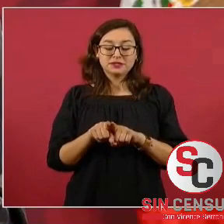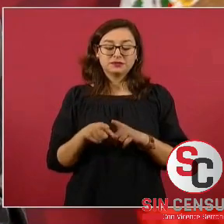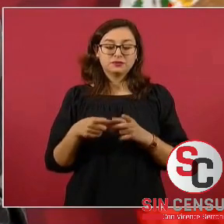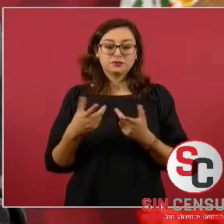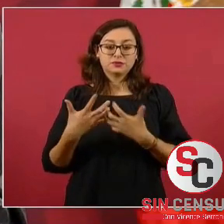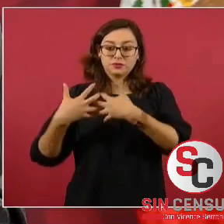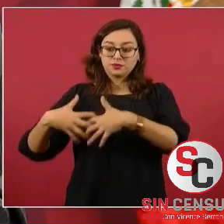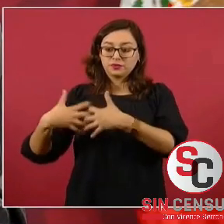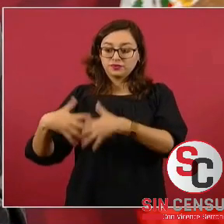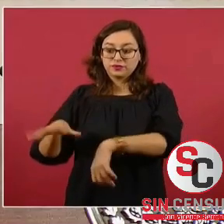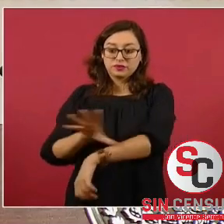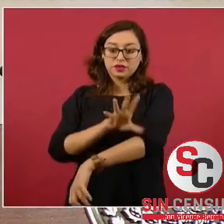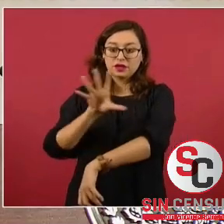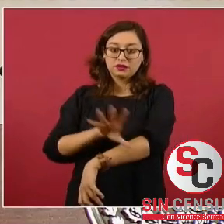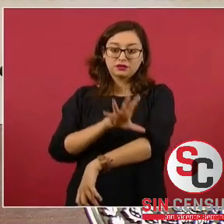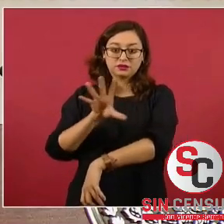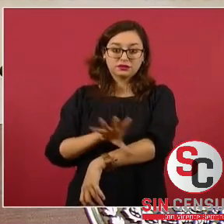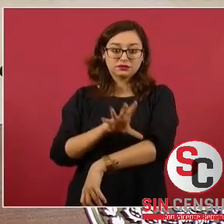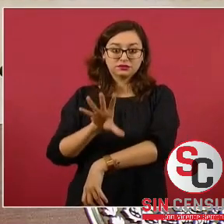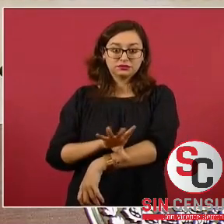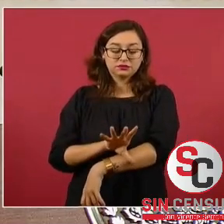eléctrica.